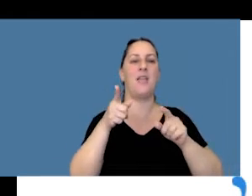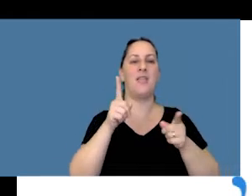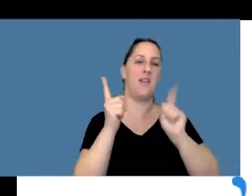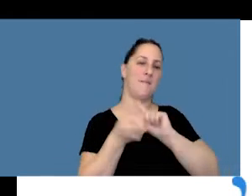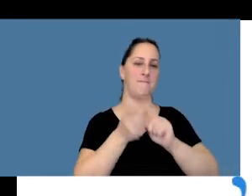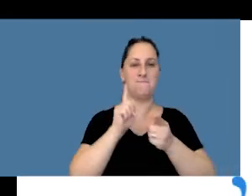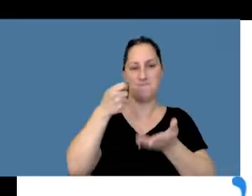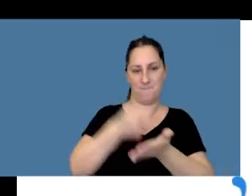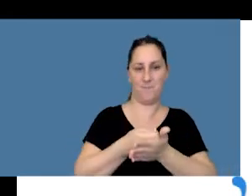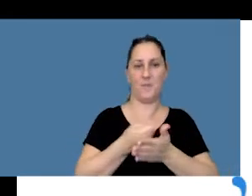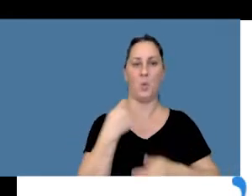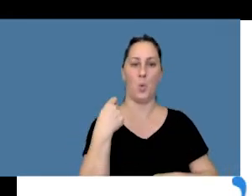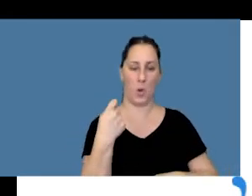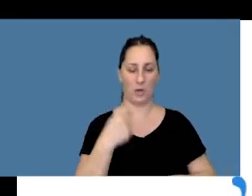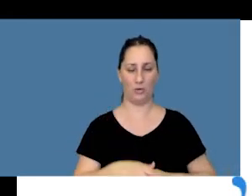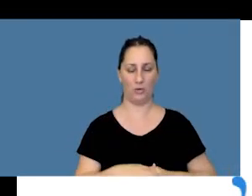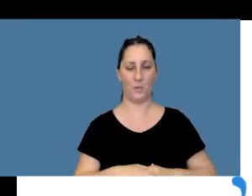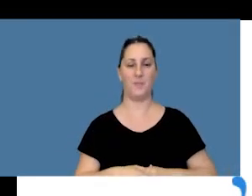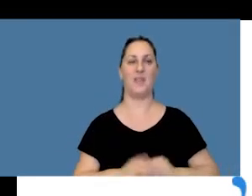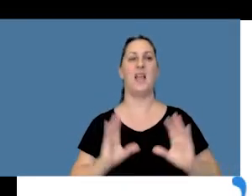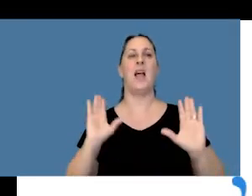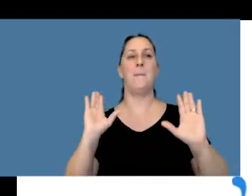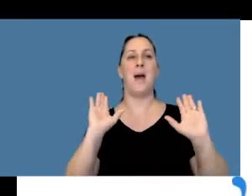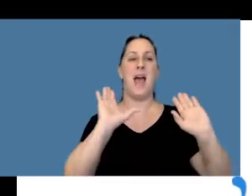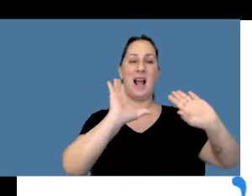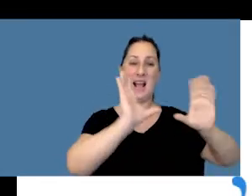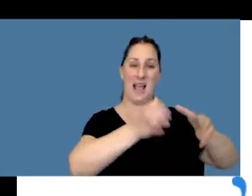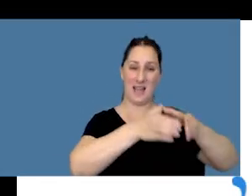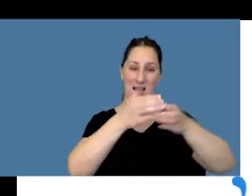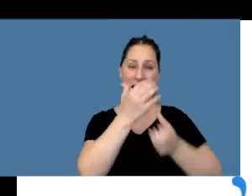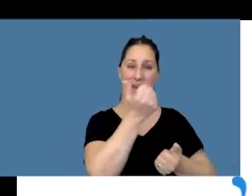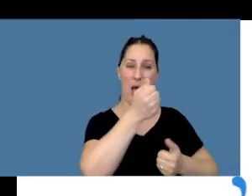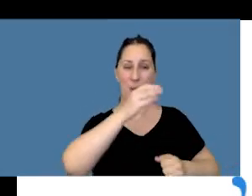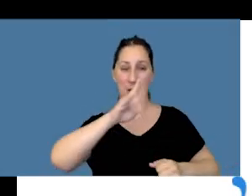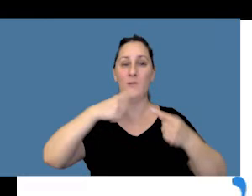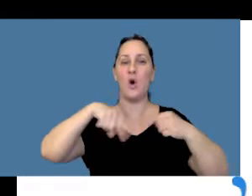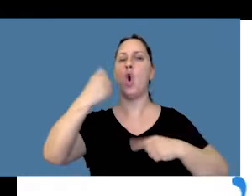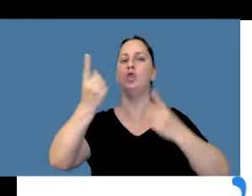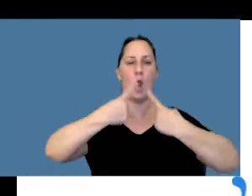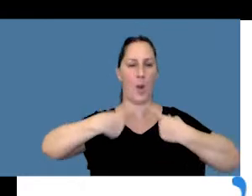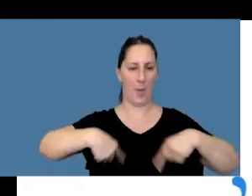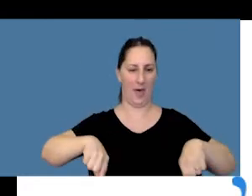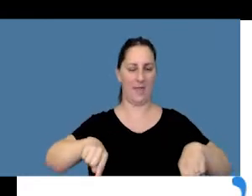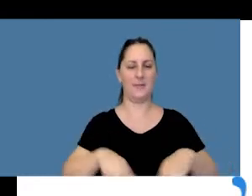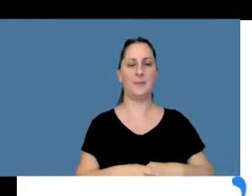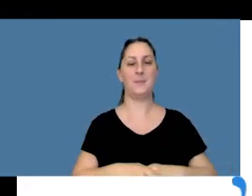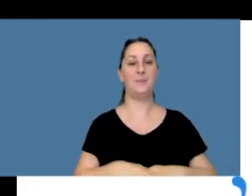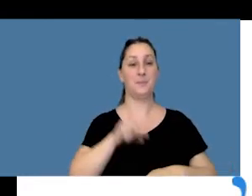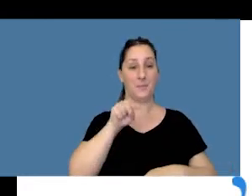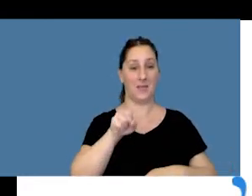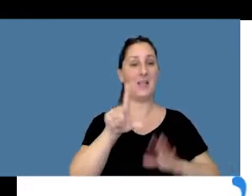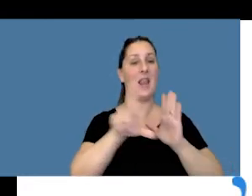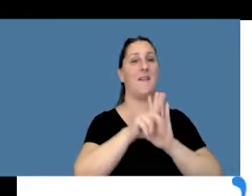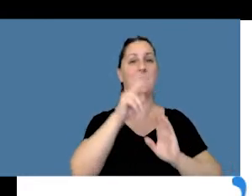previsional. Tenemos para categorización otros aspectos novedosos. Esto también lo trajo la ley